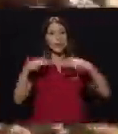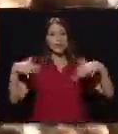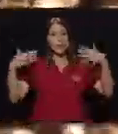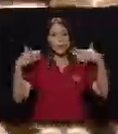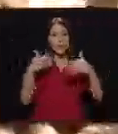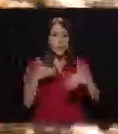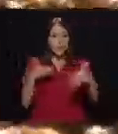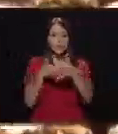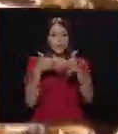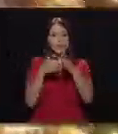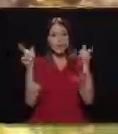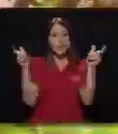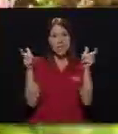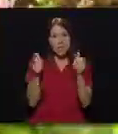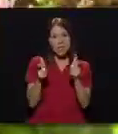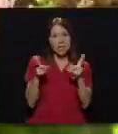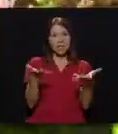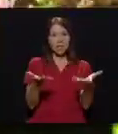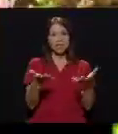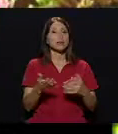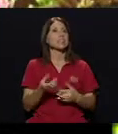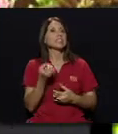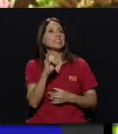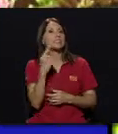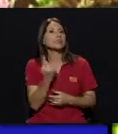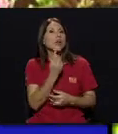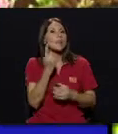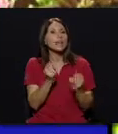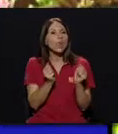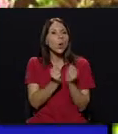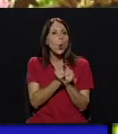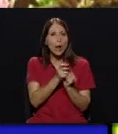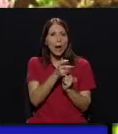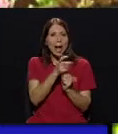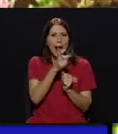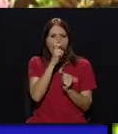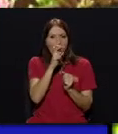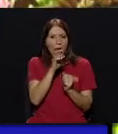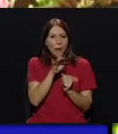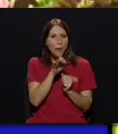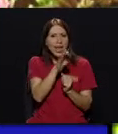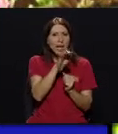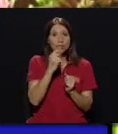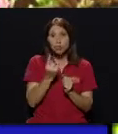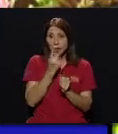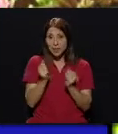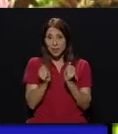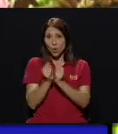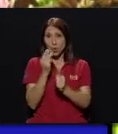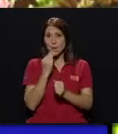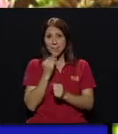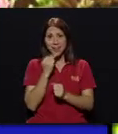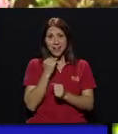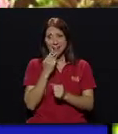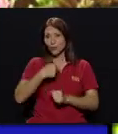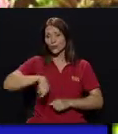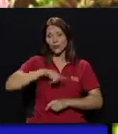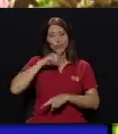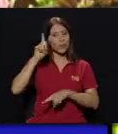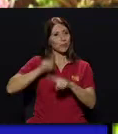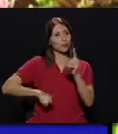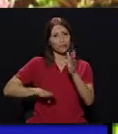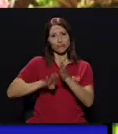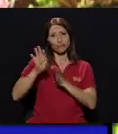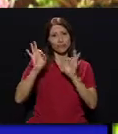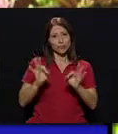está afectando su producción. Si fuera solo con las abejas, solo con la miel, no hubiéramos salido adelante en estos